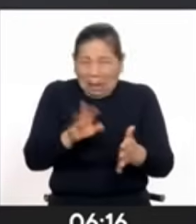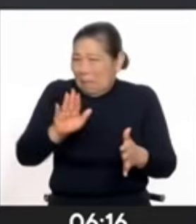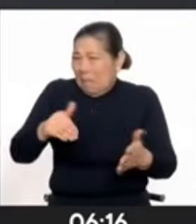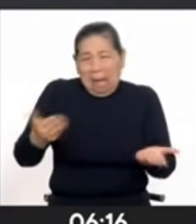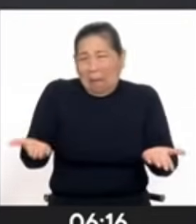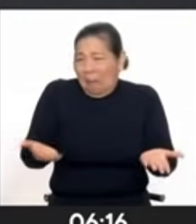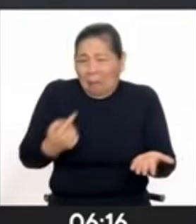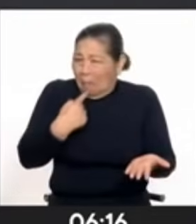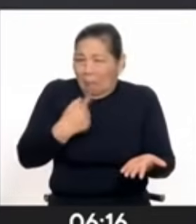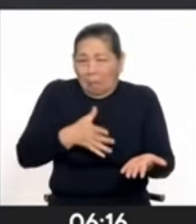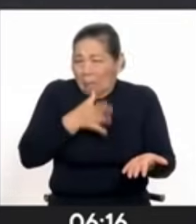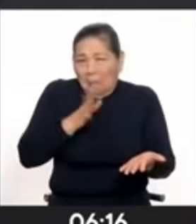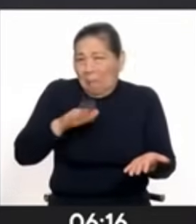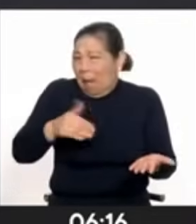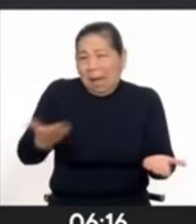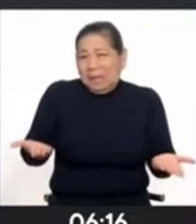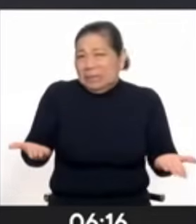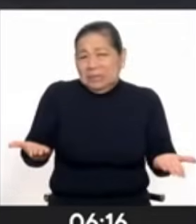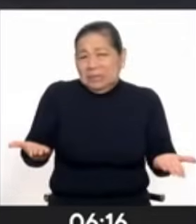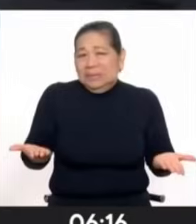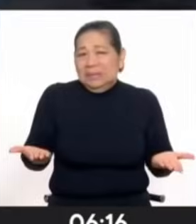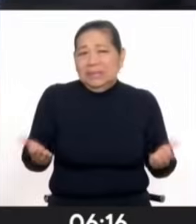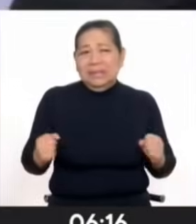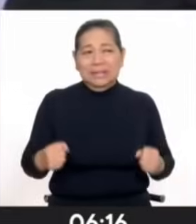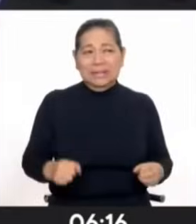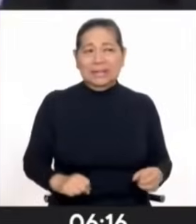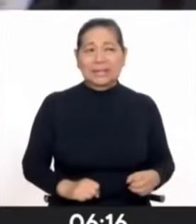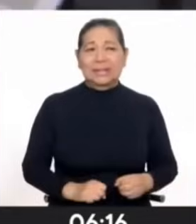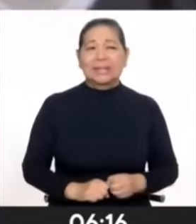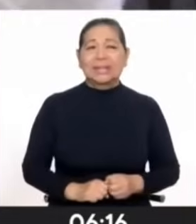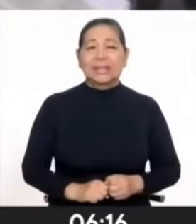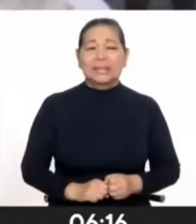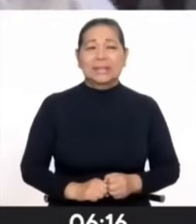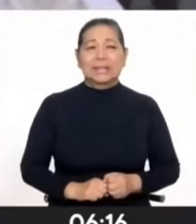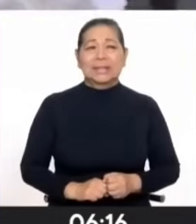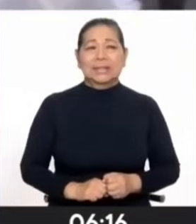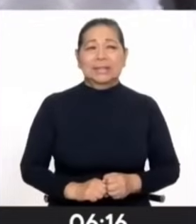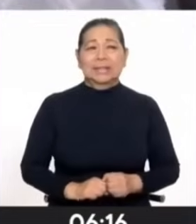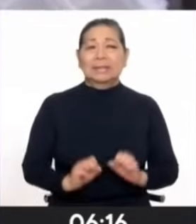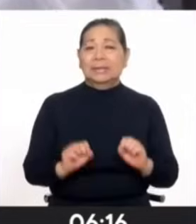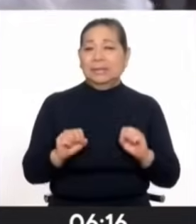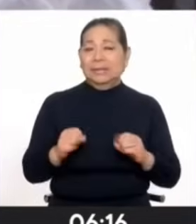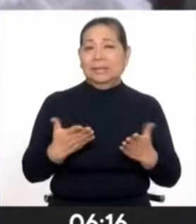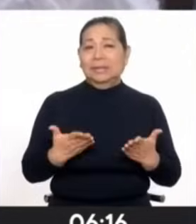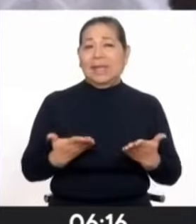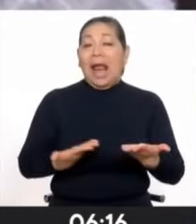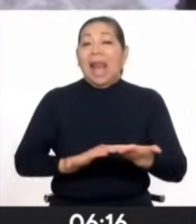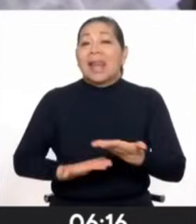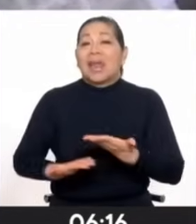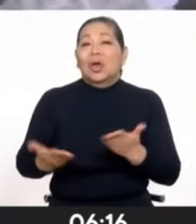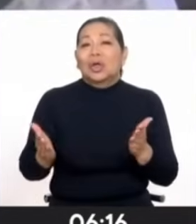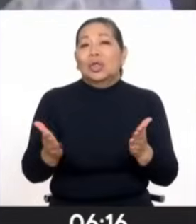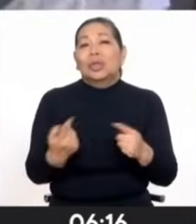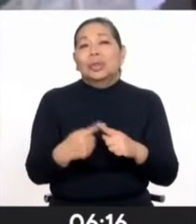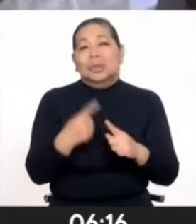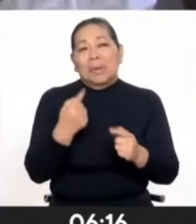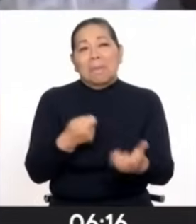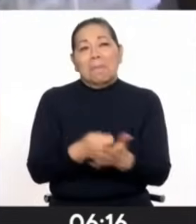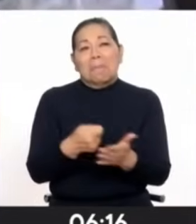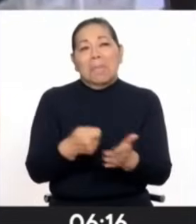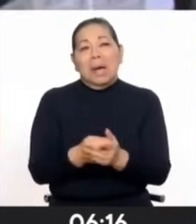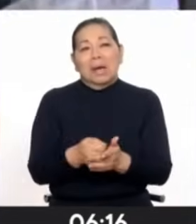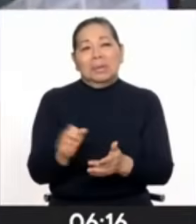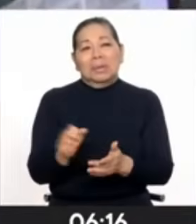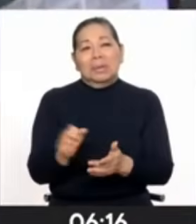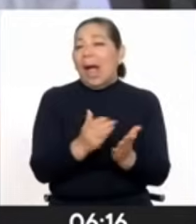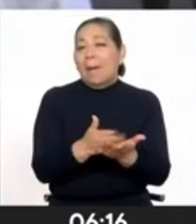los señores, ¿no? Claro, estos son lo que normalmente, habitualmente, en los negocios pequeños se conoce como el pago de CISA,